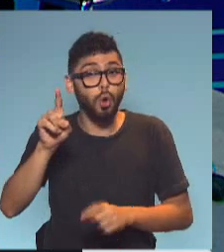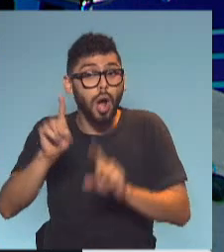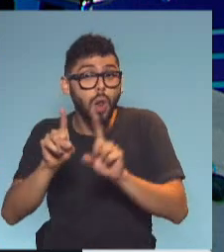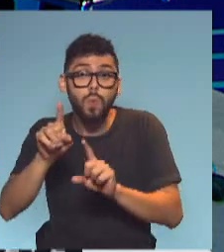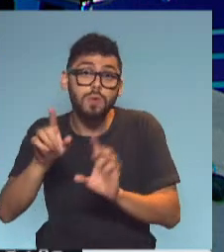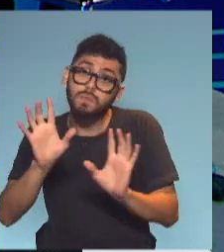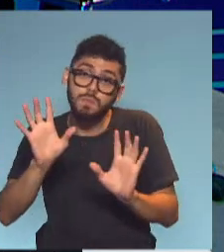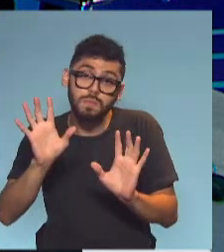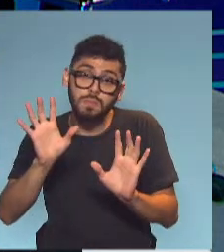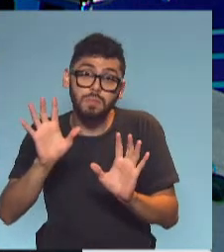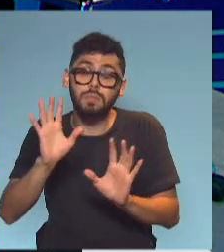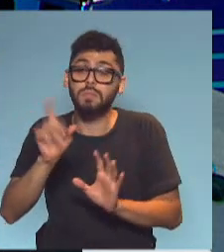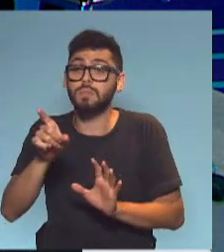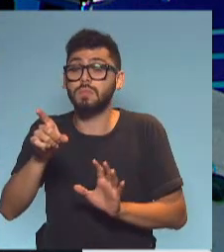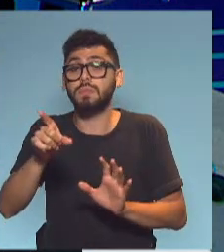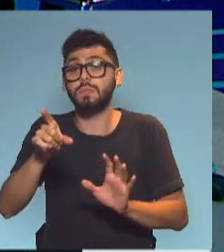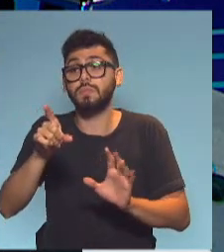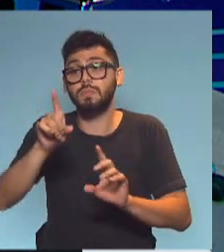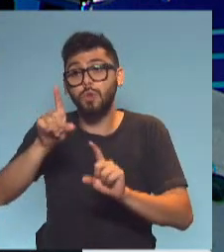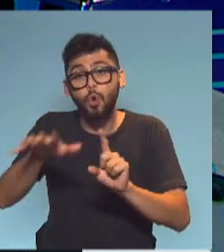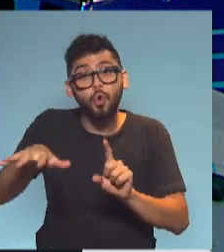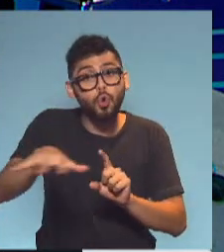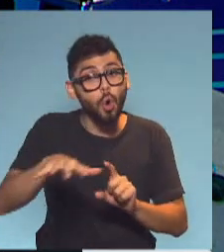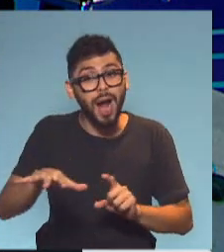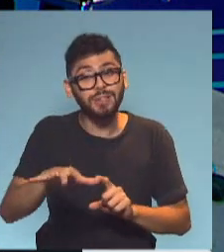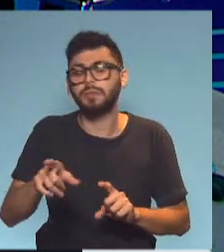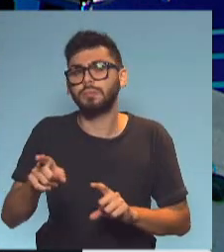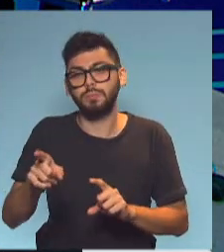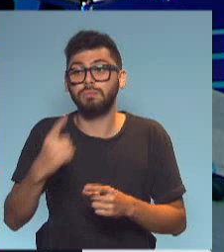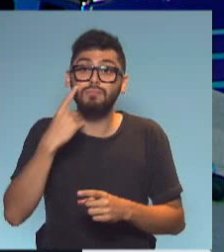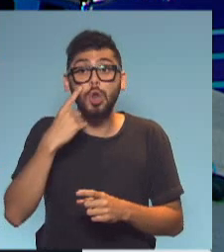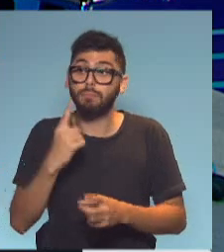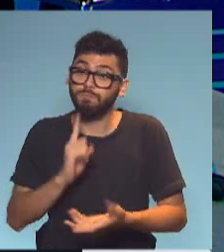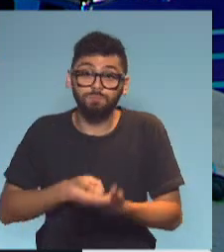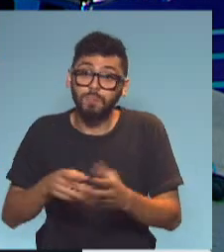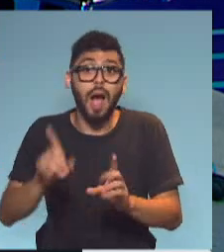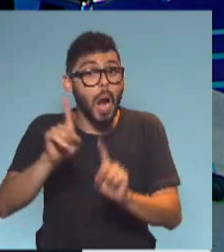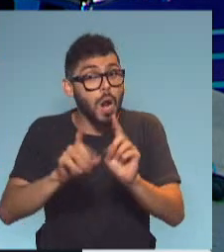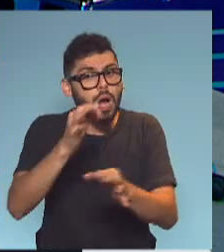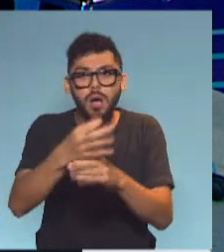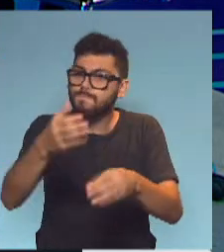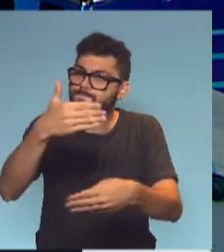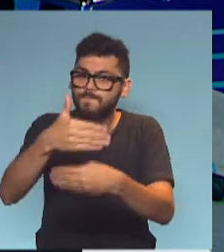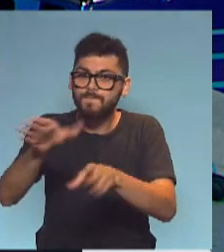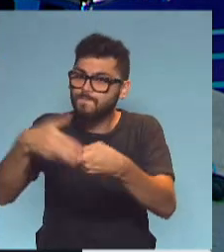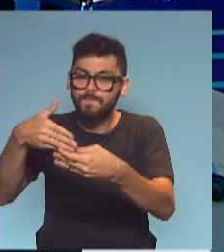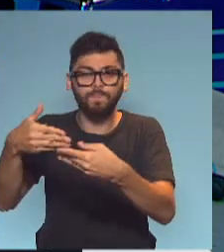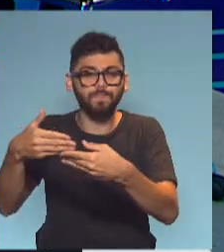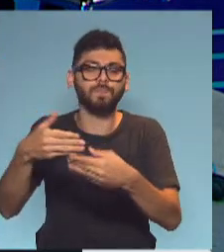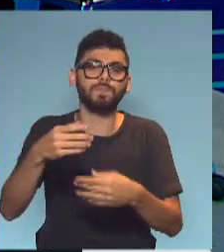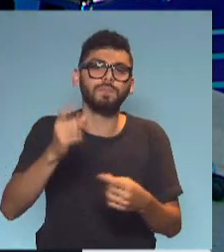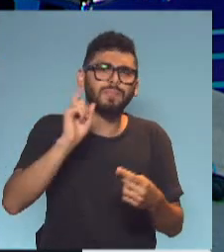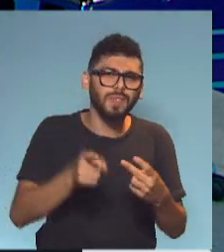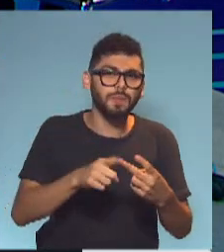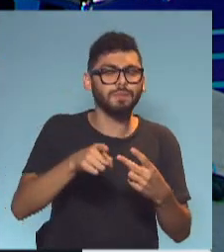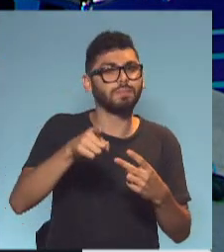cierto que hay medidas de algunos sectores y algunos municipios. Y por último, este número